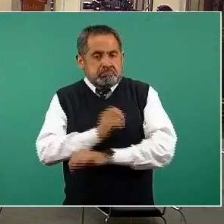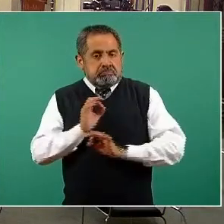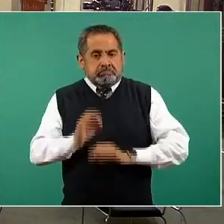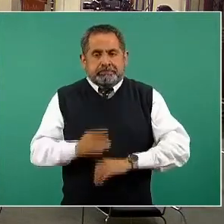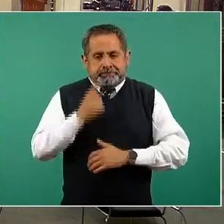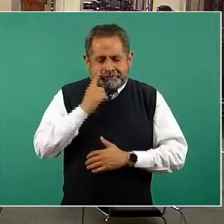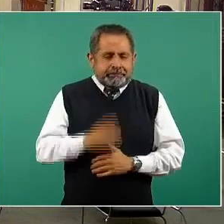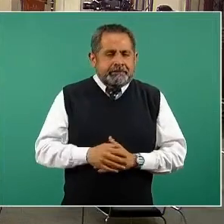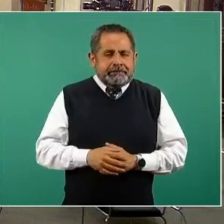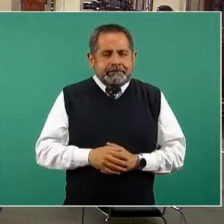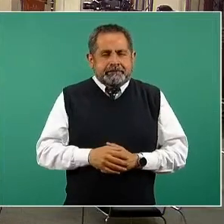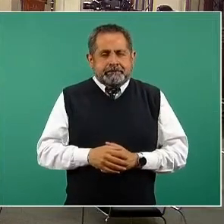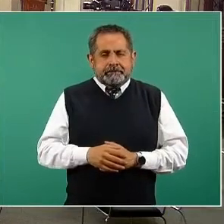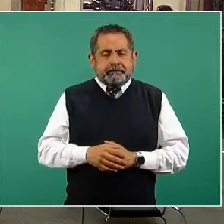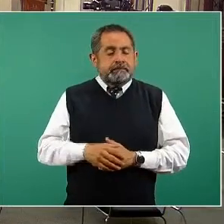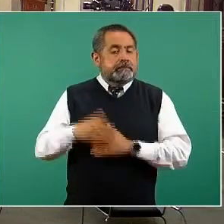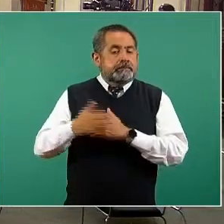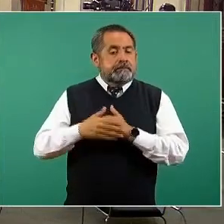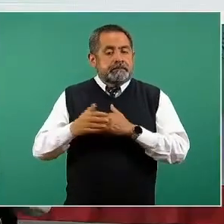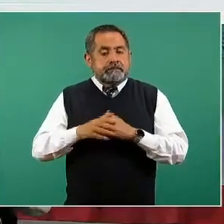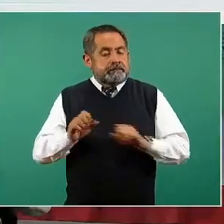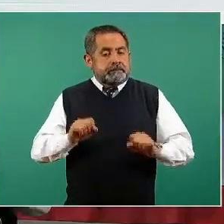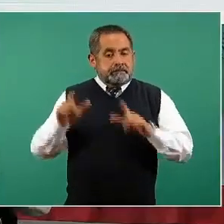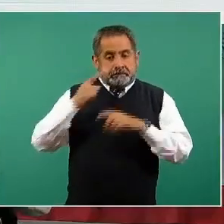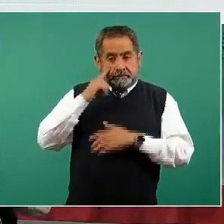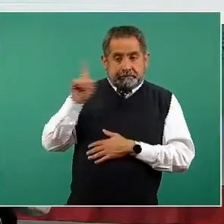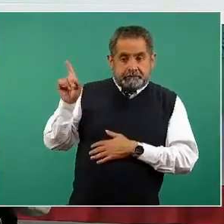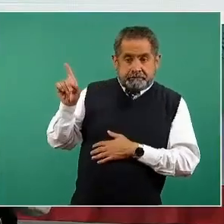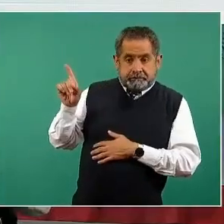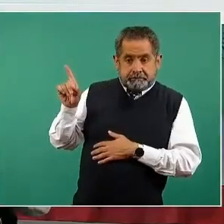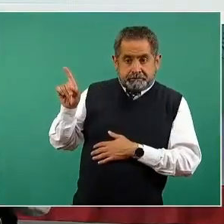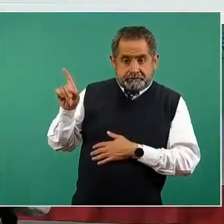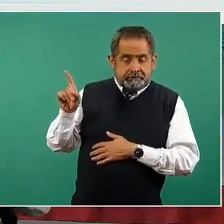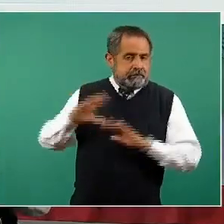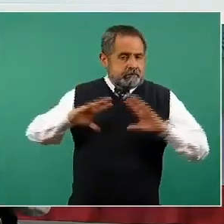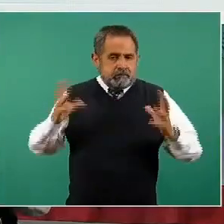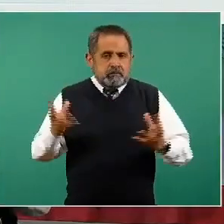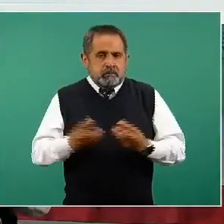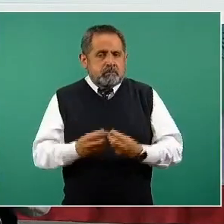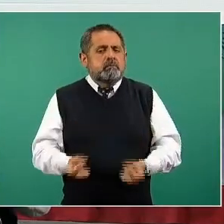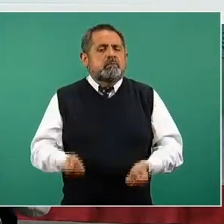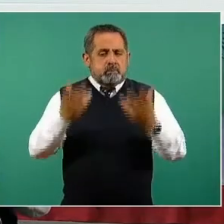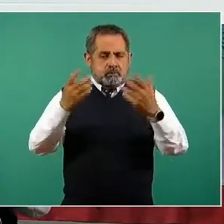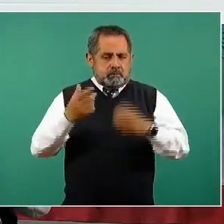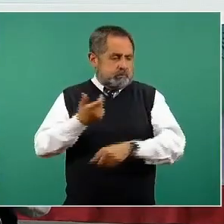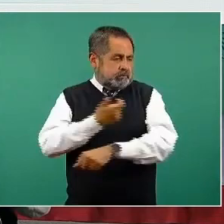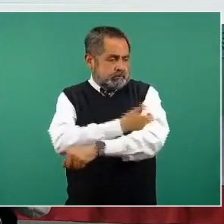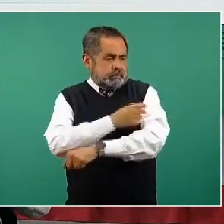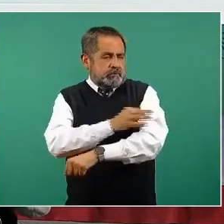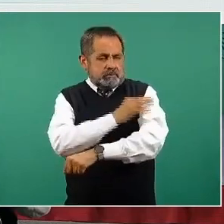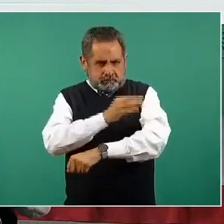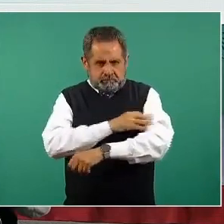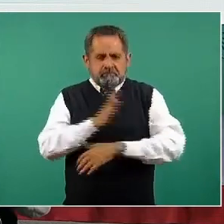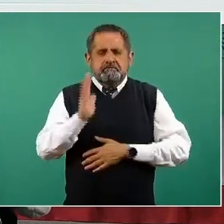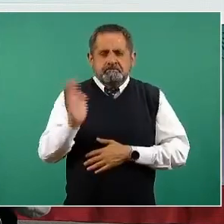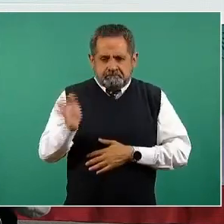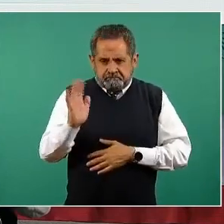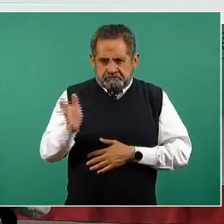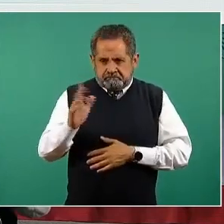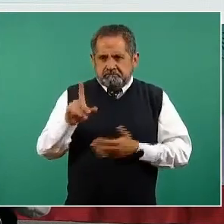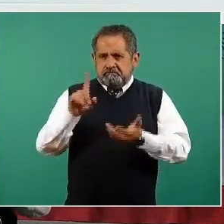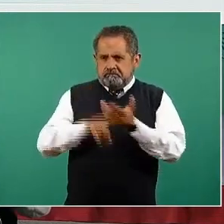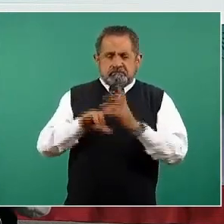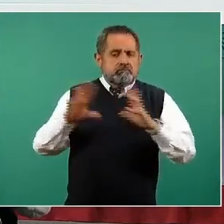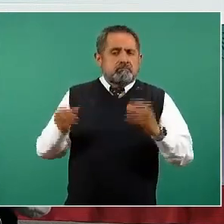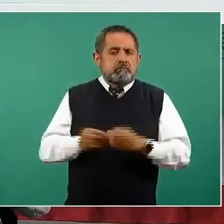vemos la siguiente diapositiva, aquí tenemos precisamente el acumulado nacional de el número de dosis que hasta el momento se han